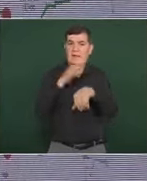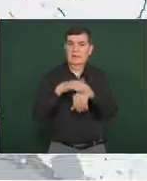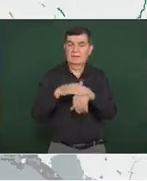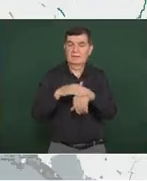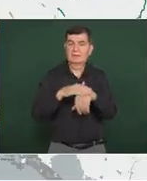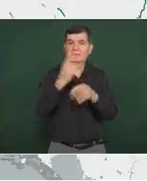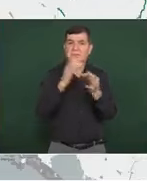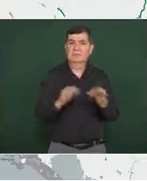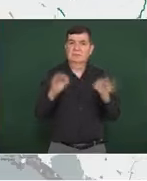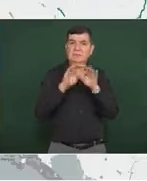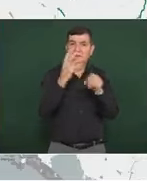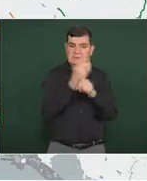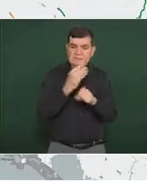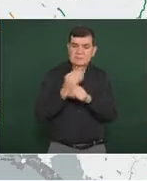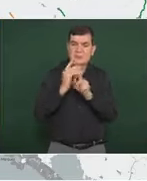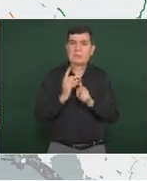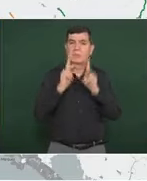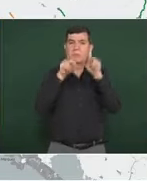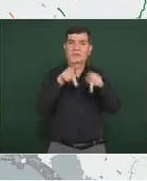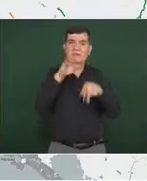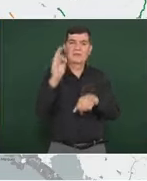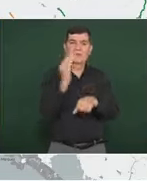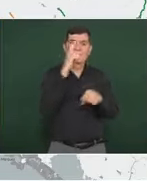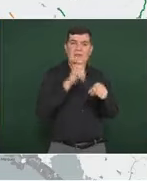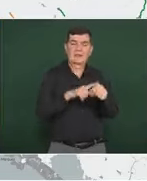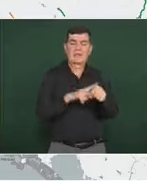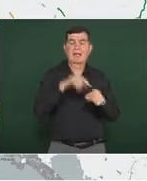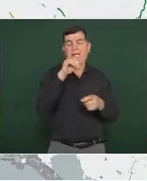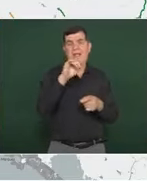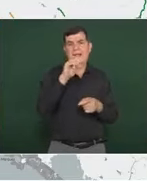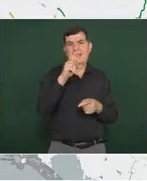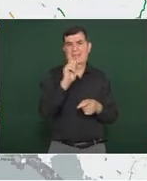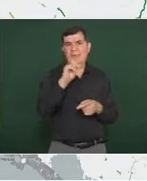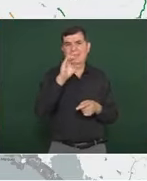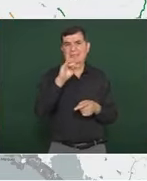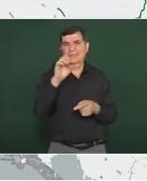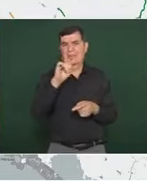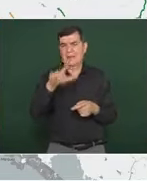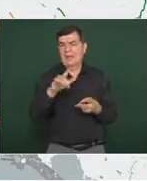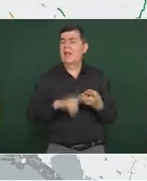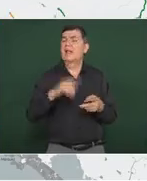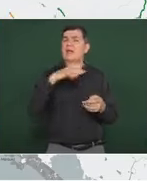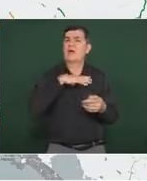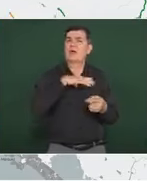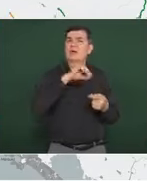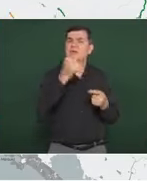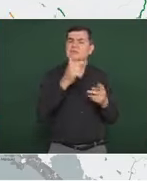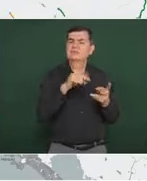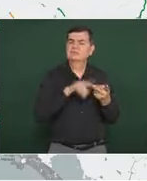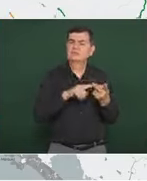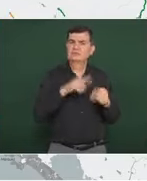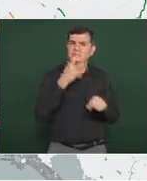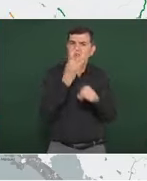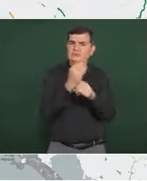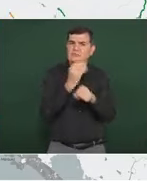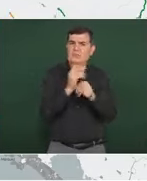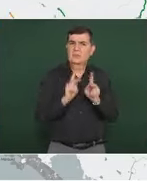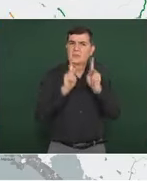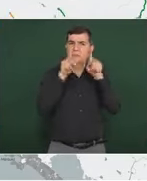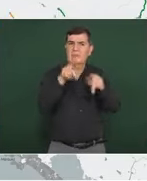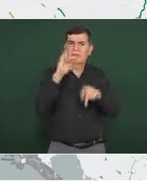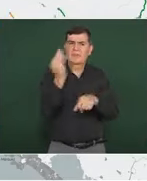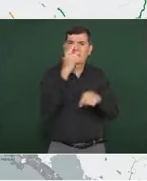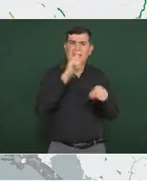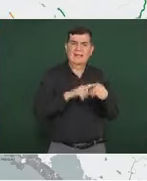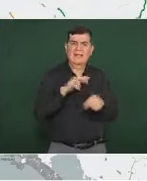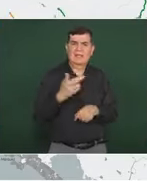concluimos la reconstrucción del Puente Federal Ingeniero Alfredo Mendizábal, así como la reconstrucción del Puente Federal